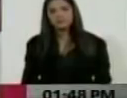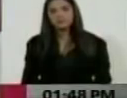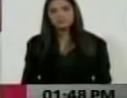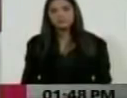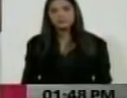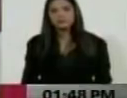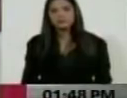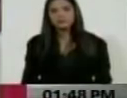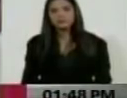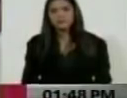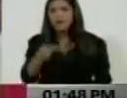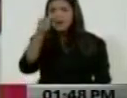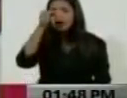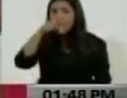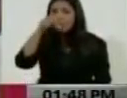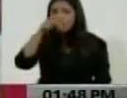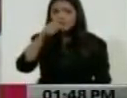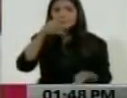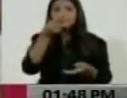En gotas no.